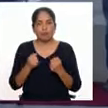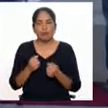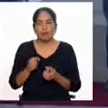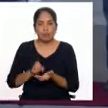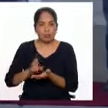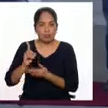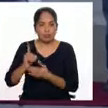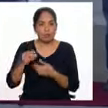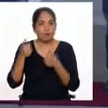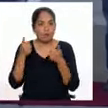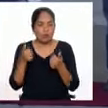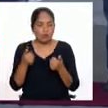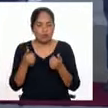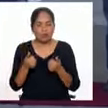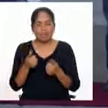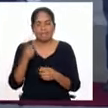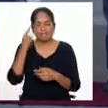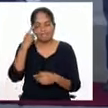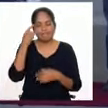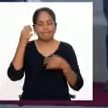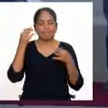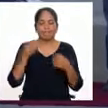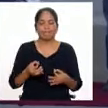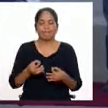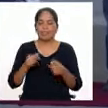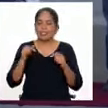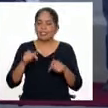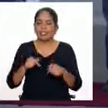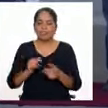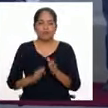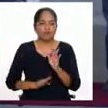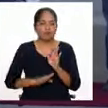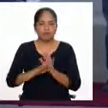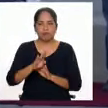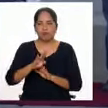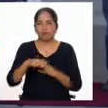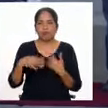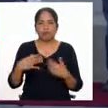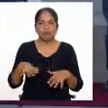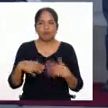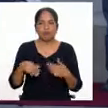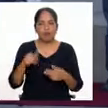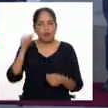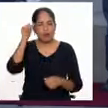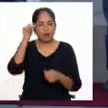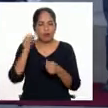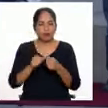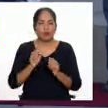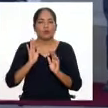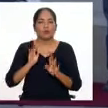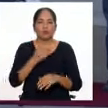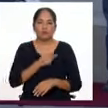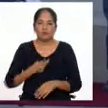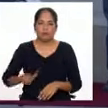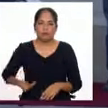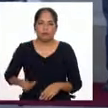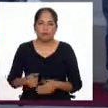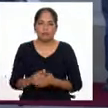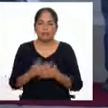calidad, estamos convencidos, presidente, que usted va a dejar huellas en la historia del Perú, en la historia de Ucayali y en la historia de cada uno de nosotros. Muchas